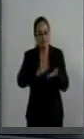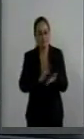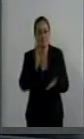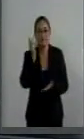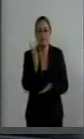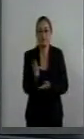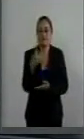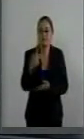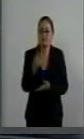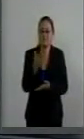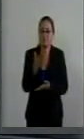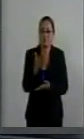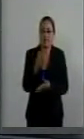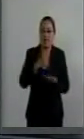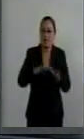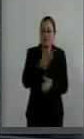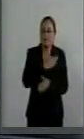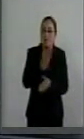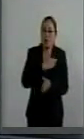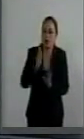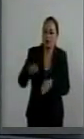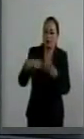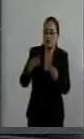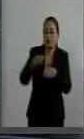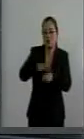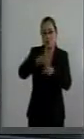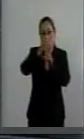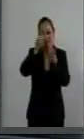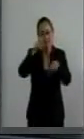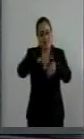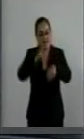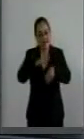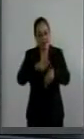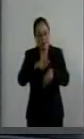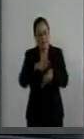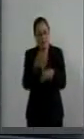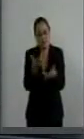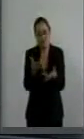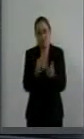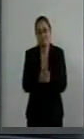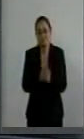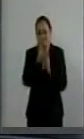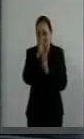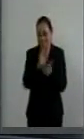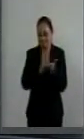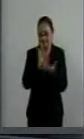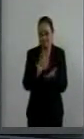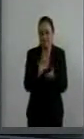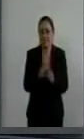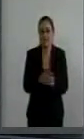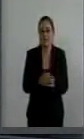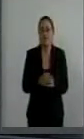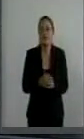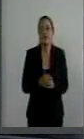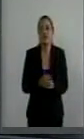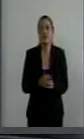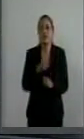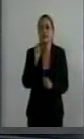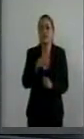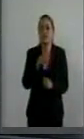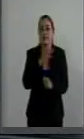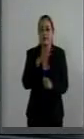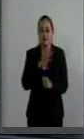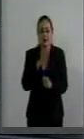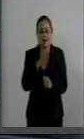condescendencia a veces con nosotros en el tiempo. Y fueron tiempos, por qué no decirlo, muy